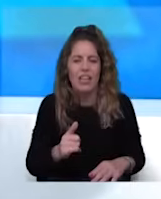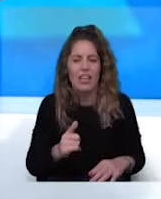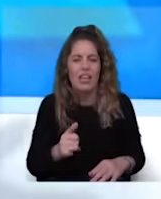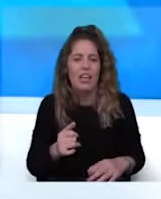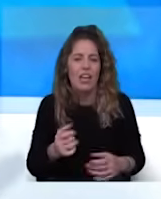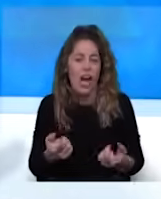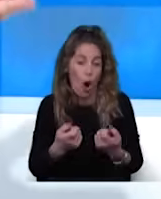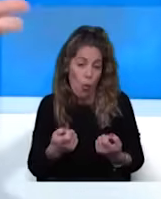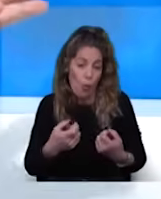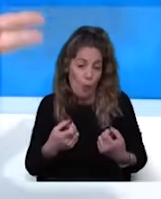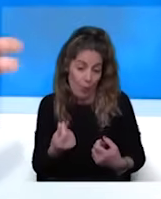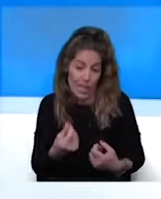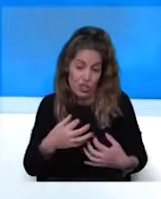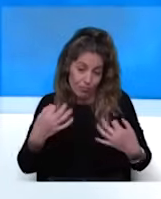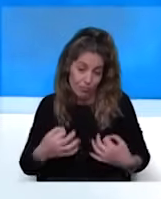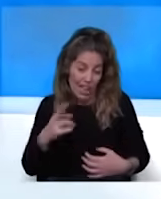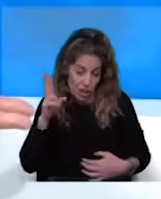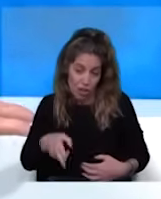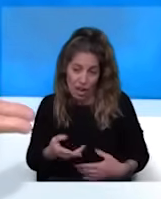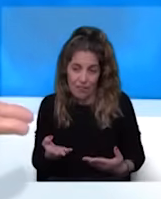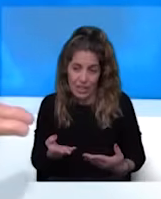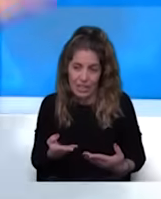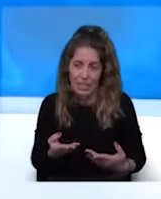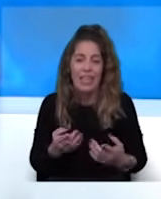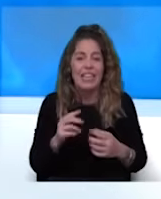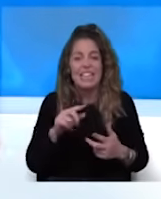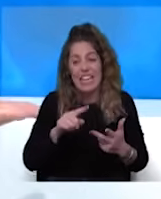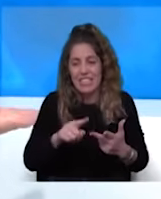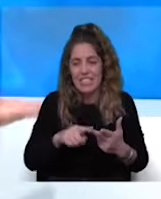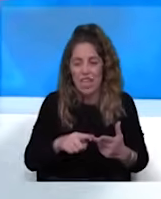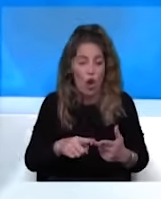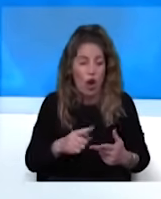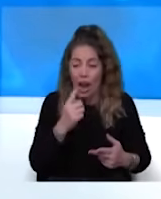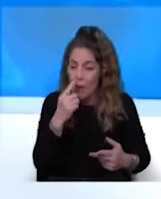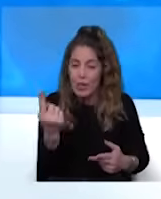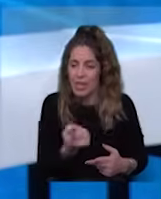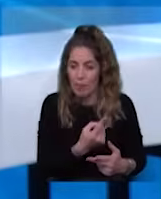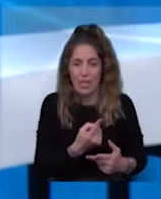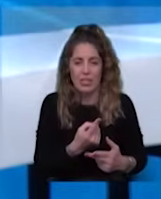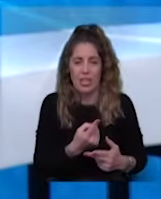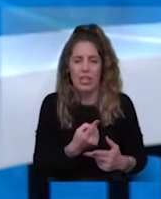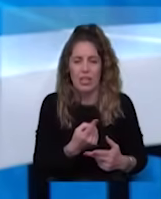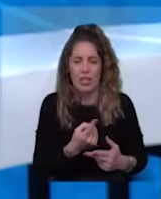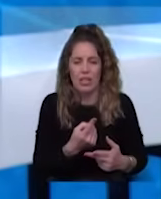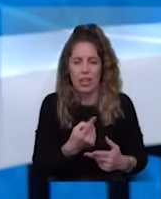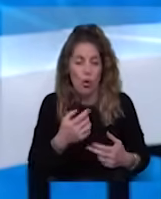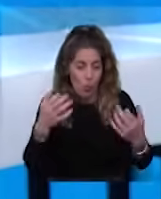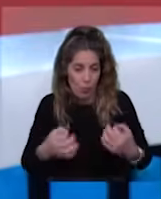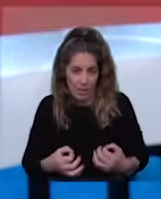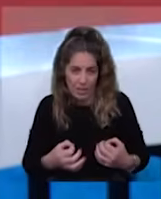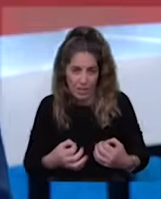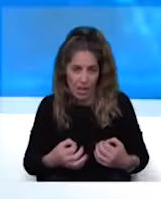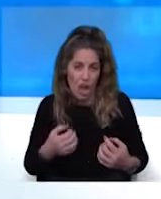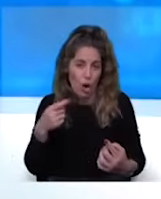costo un precio razonable y En tercer lugar tiene que ser rápidamente digamos o sea cumplida la misión que